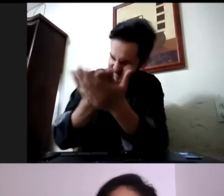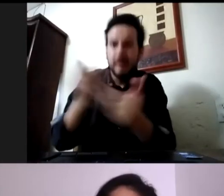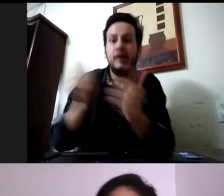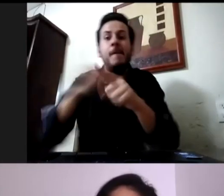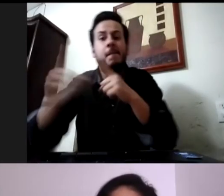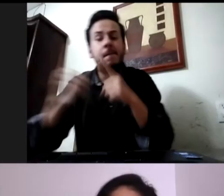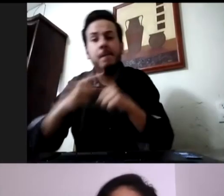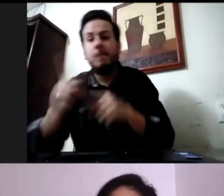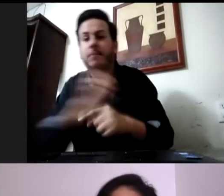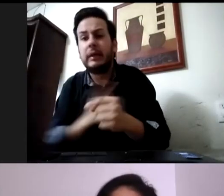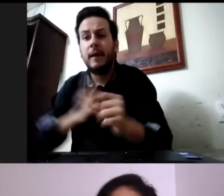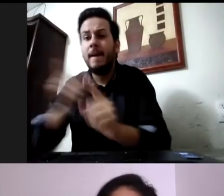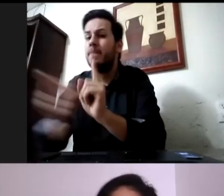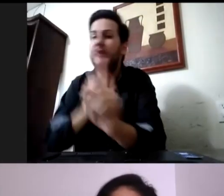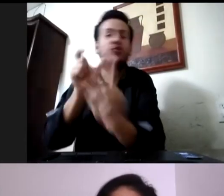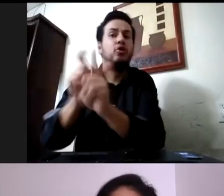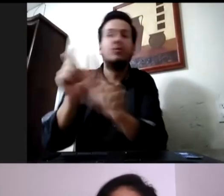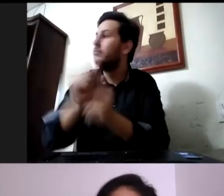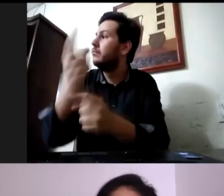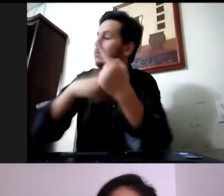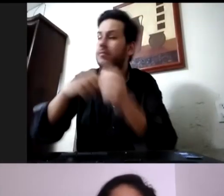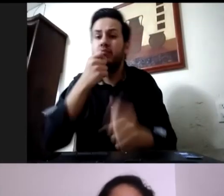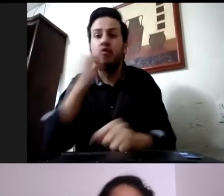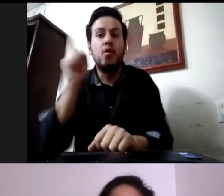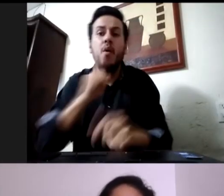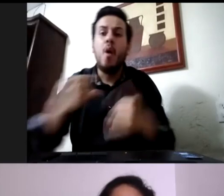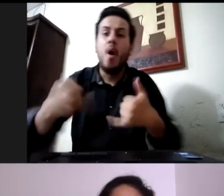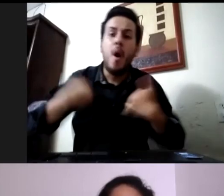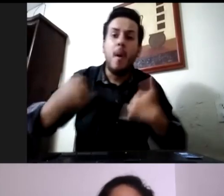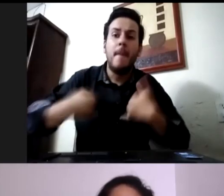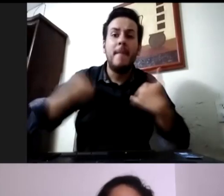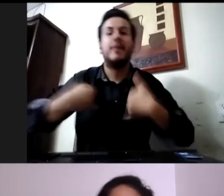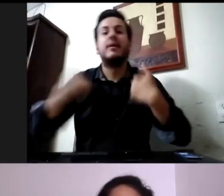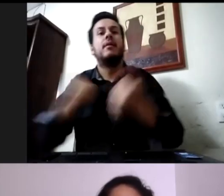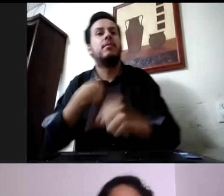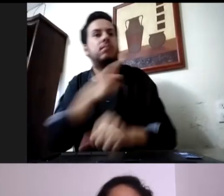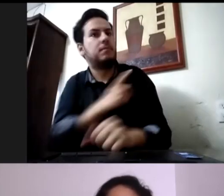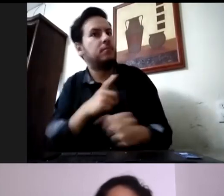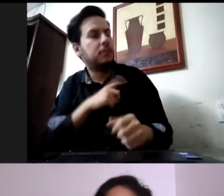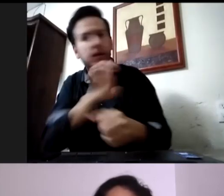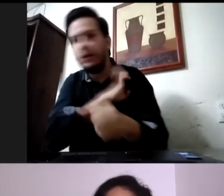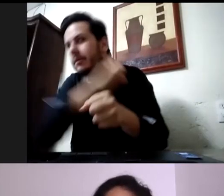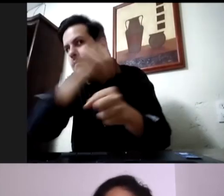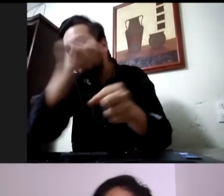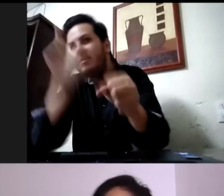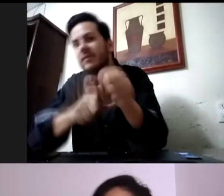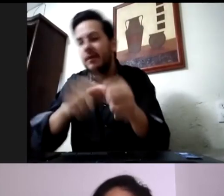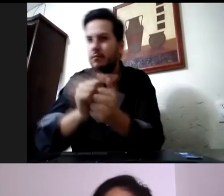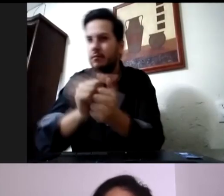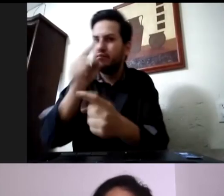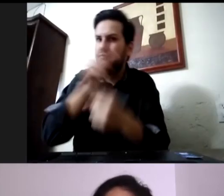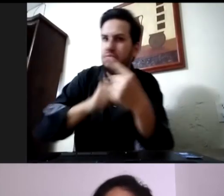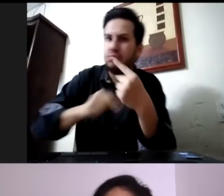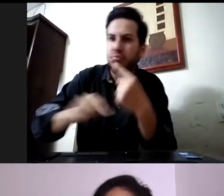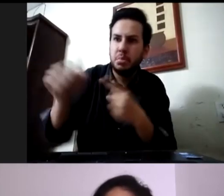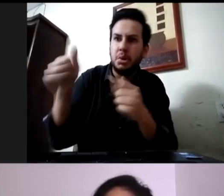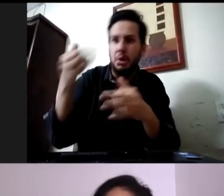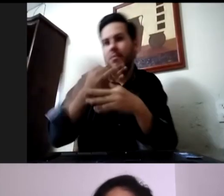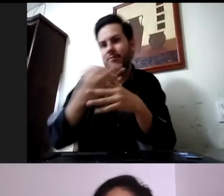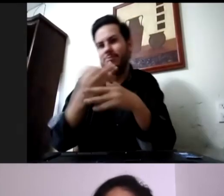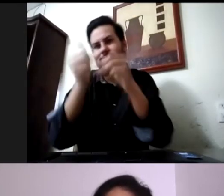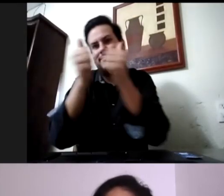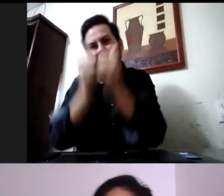para niños, niñas y adolescentes en general y en el marco particular de esta pandemia,